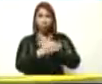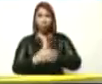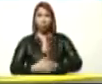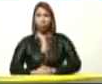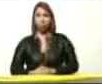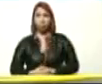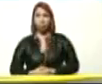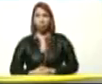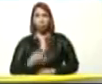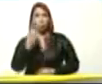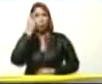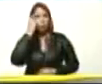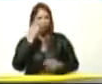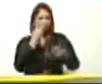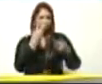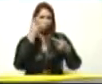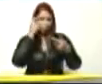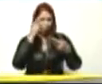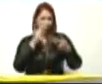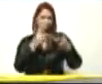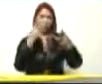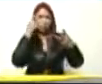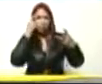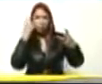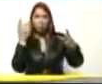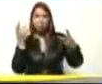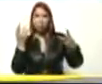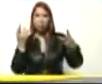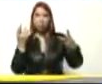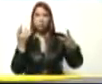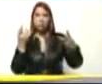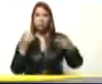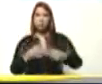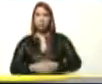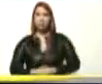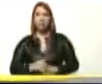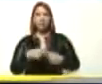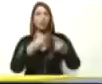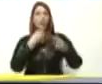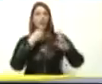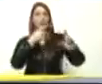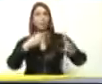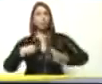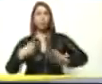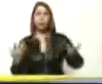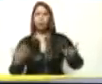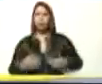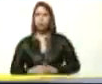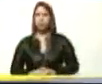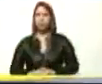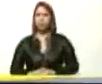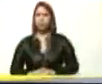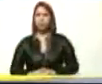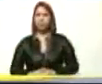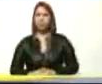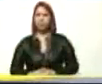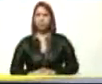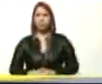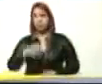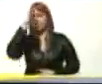pasa un día dos días tres días y después responde X no voy a decir quién